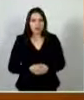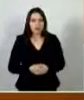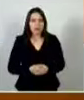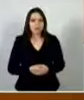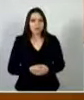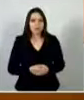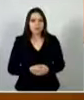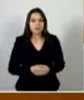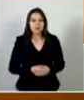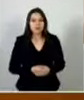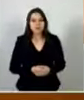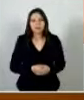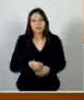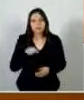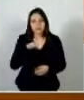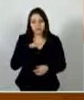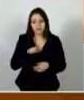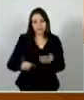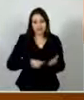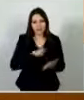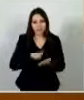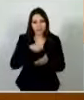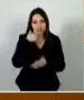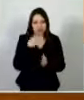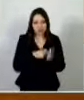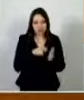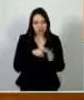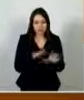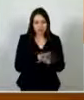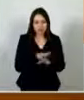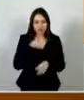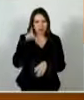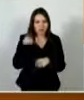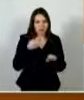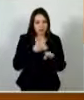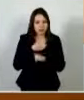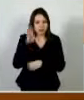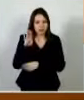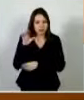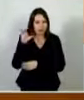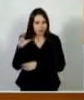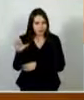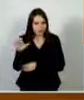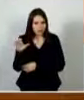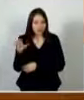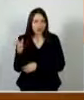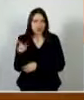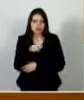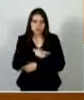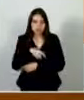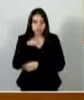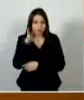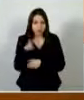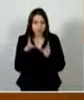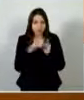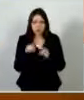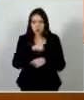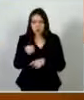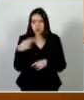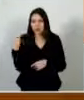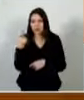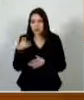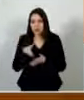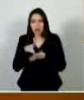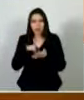cabo la legislatura del Estado de Baja California, y dejar muy claro que habremos de acompañar todas y cada una de las medidas